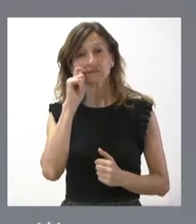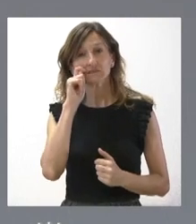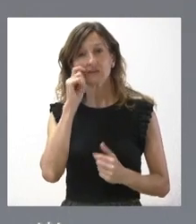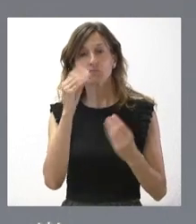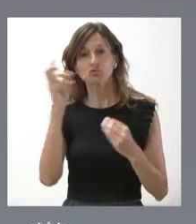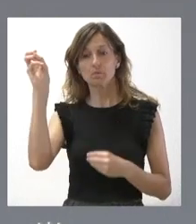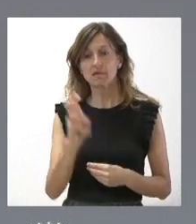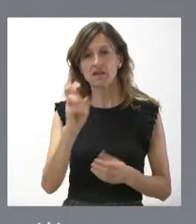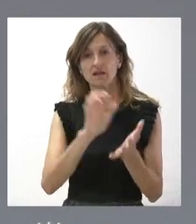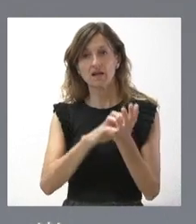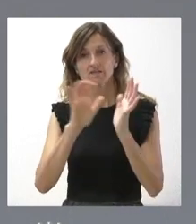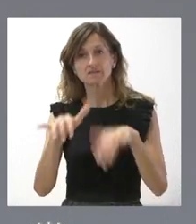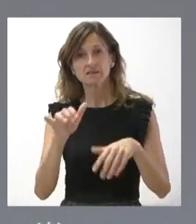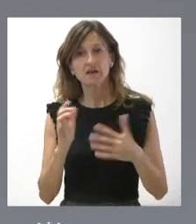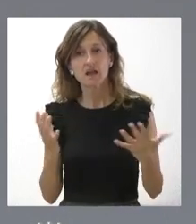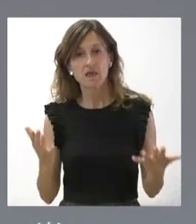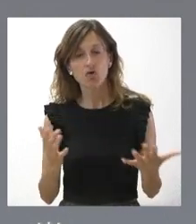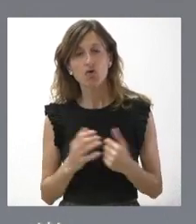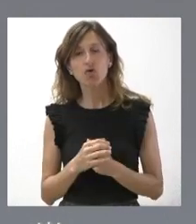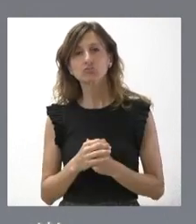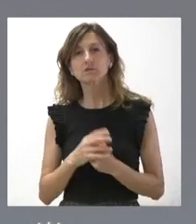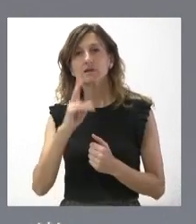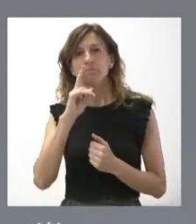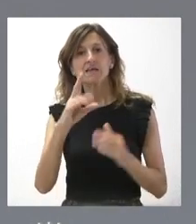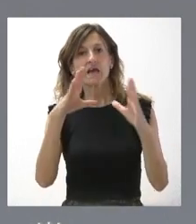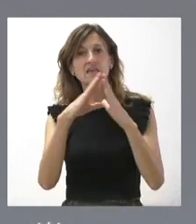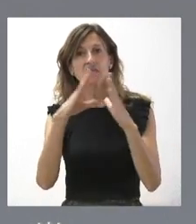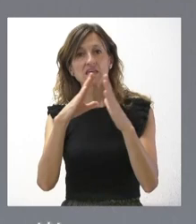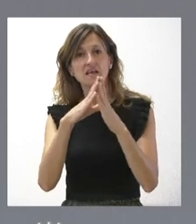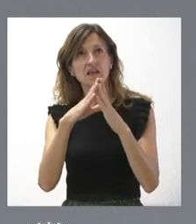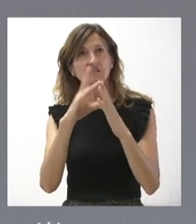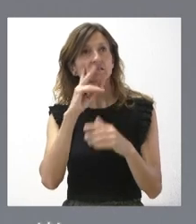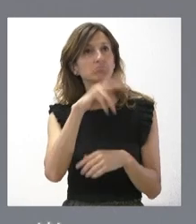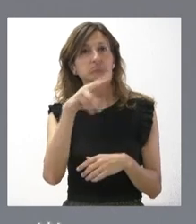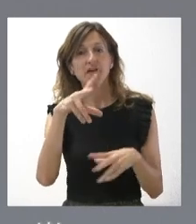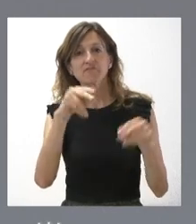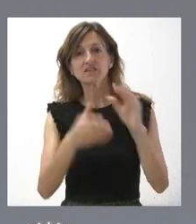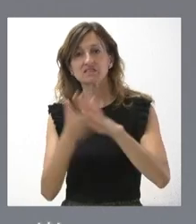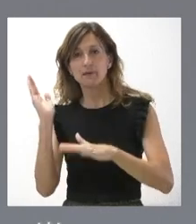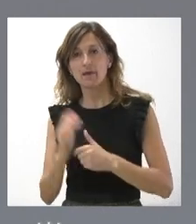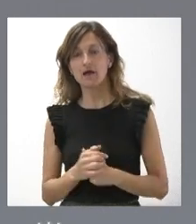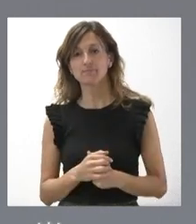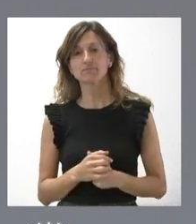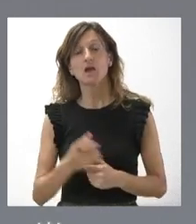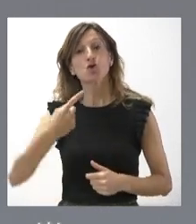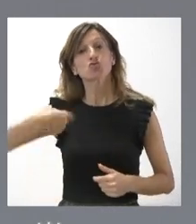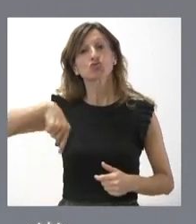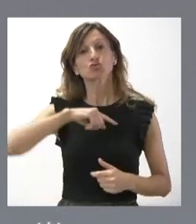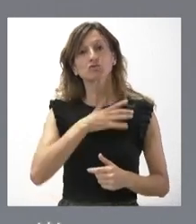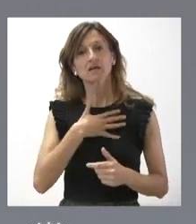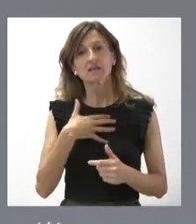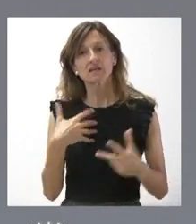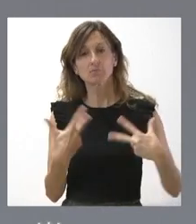llegaba a Castilla y León, que veía una iglesia y después se marchaba. Y nosotros queríamos